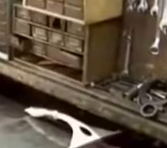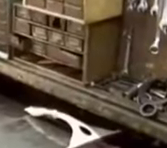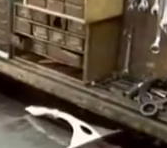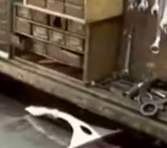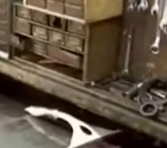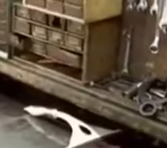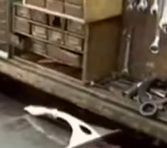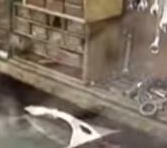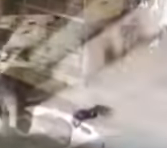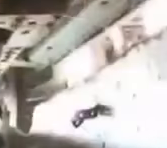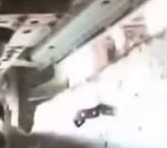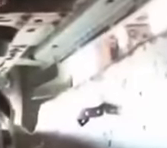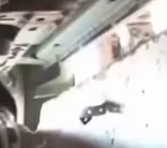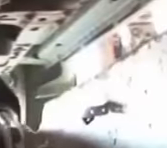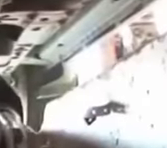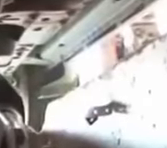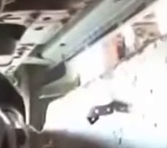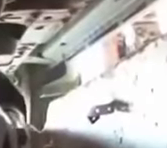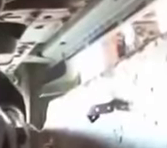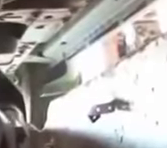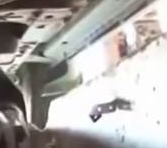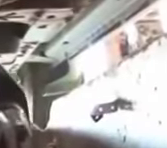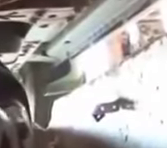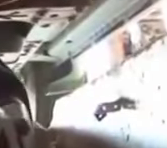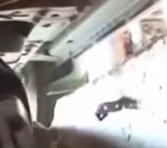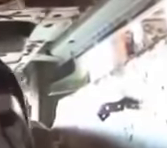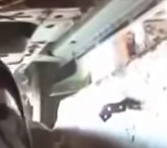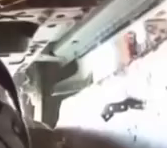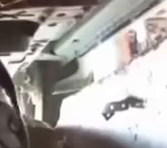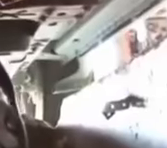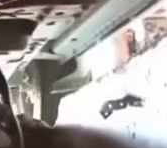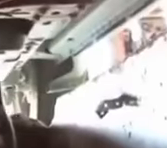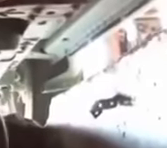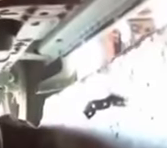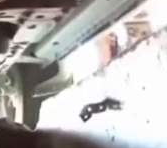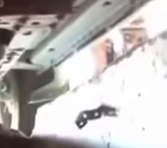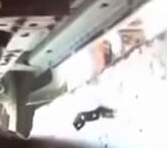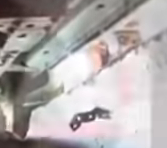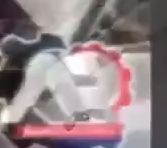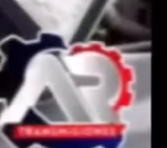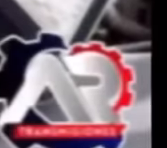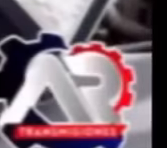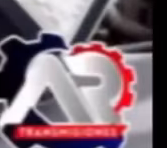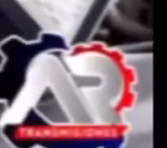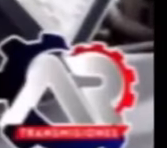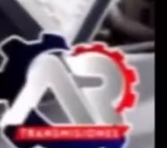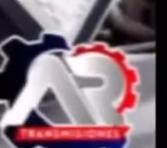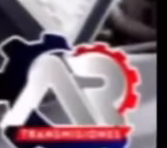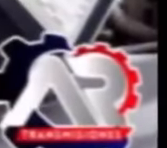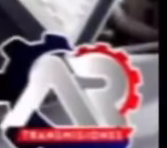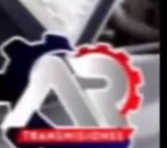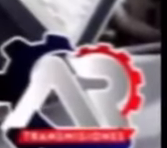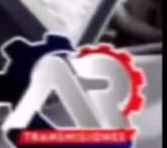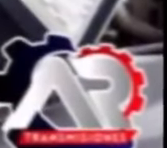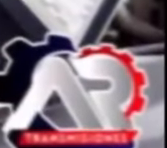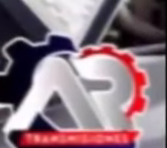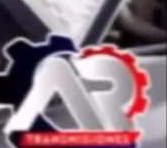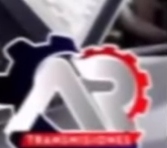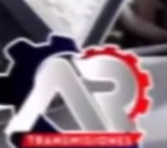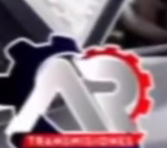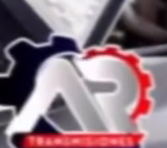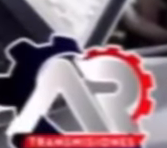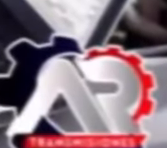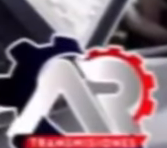tipo de transmisiones automáticas, estándares, diferenciales y transfers. Atendemos vehículos de todas las marcas